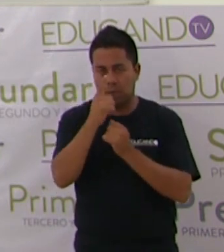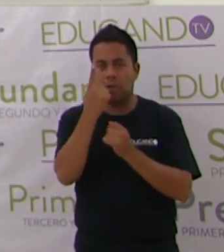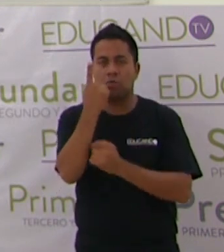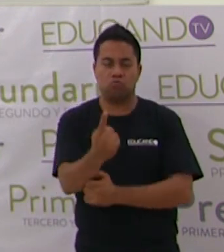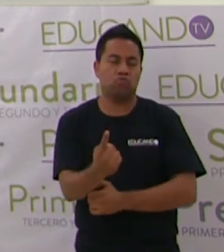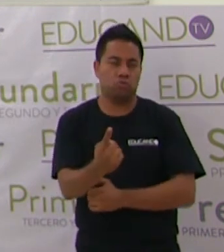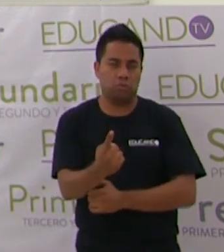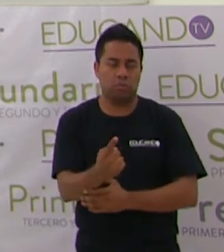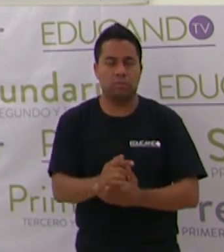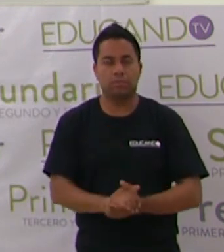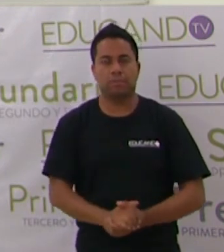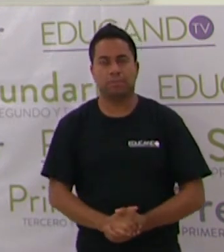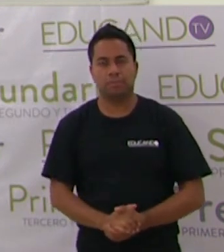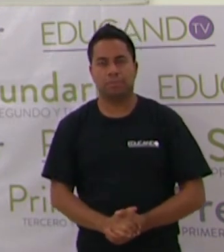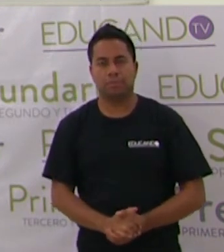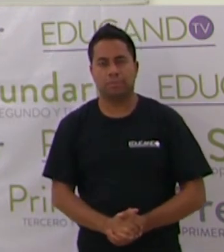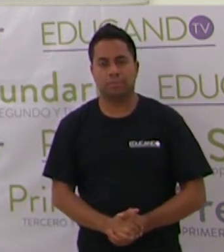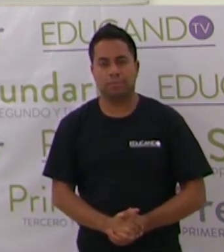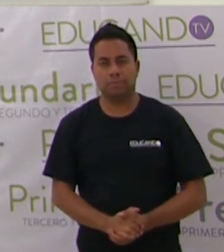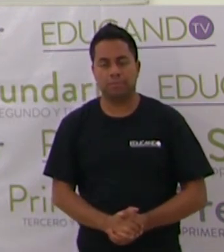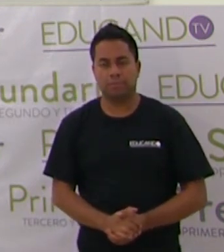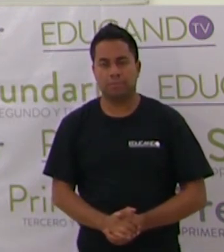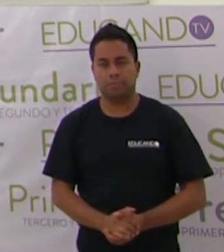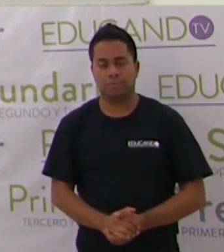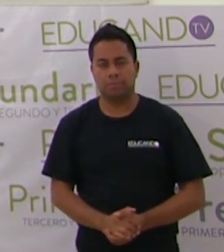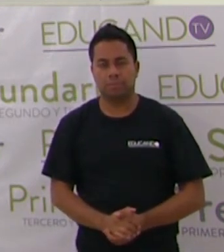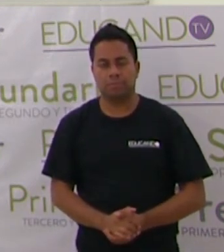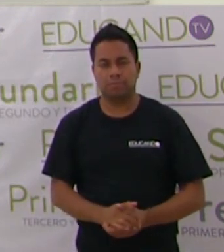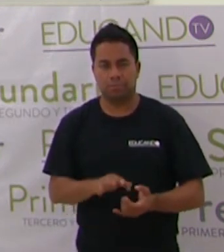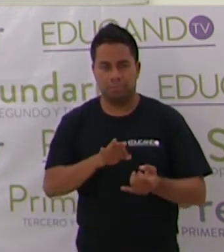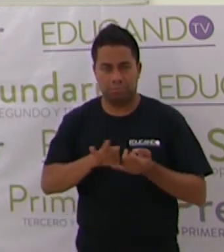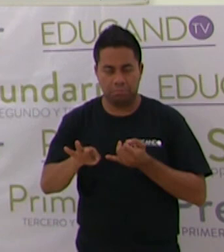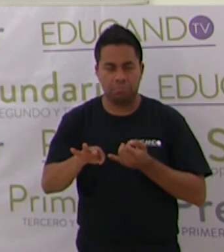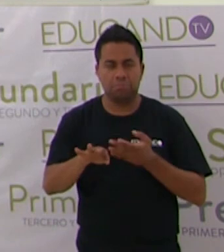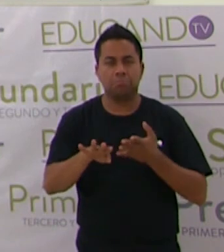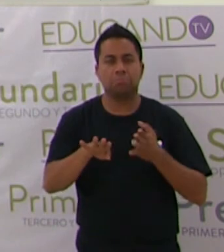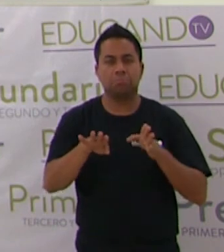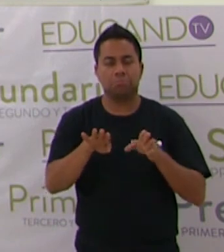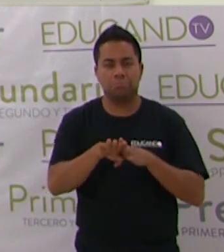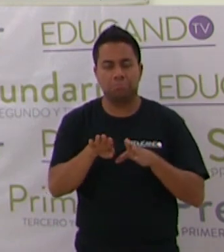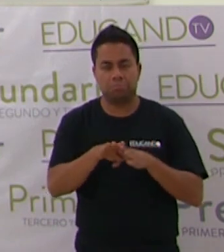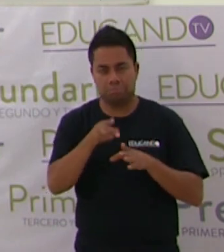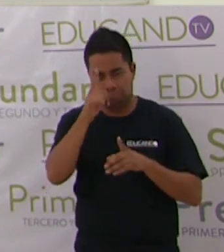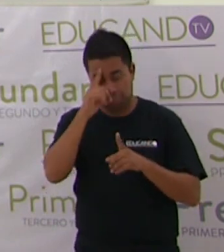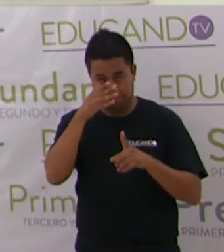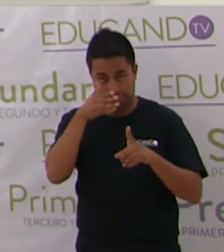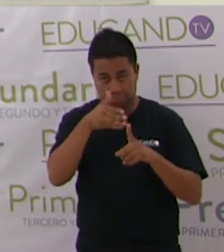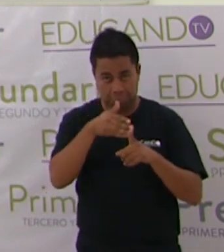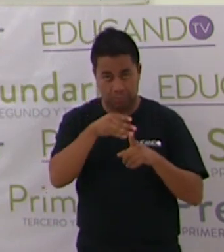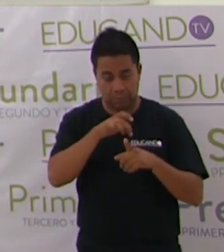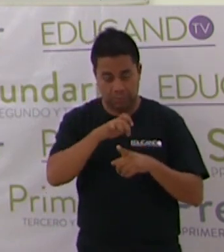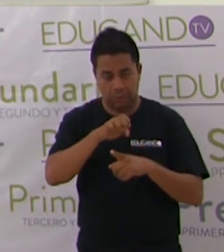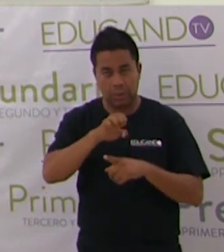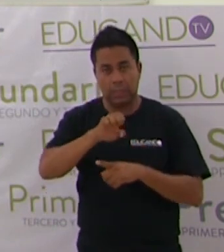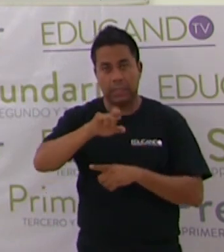unidad. Y los eventos mutuamente excluyentes